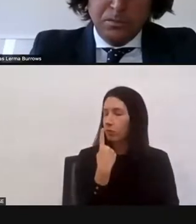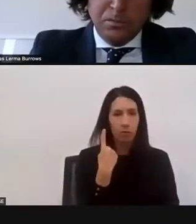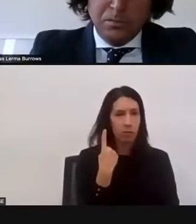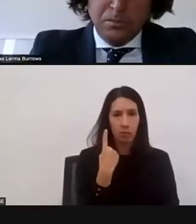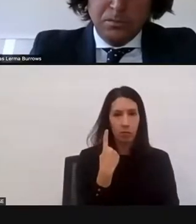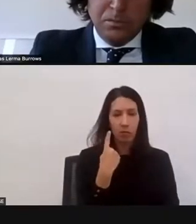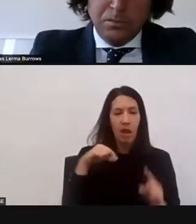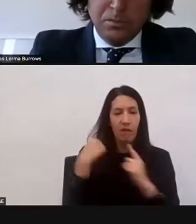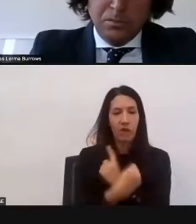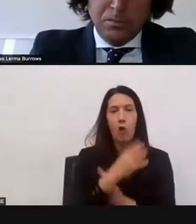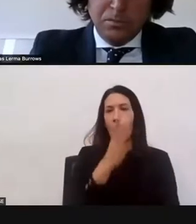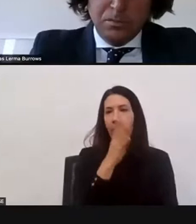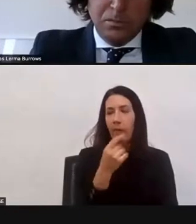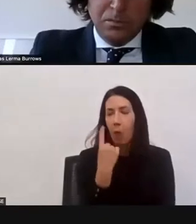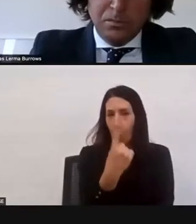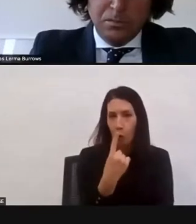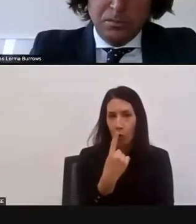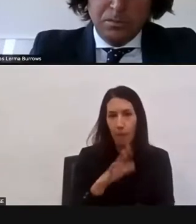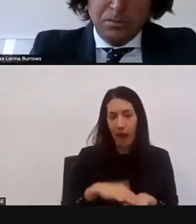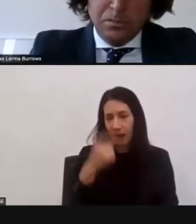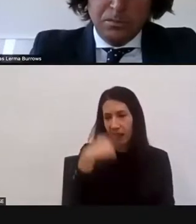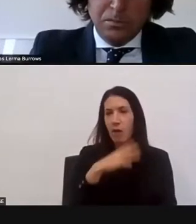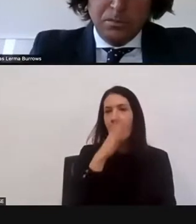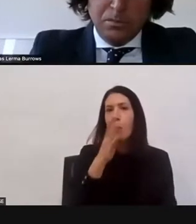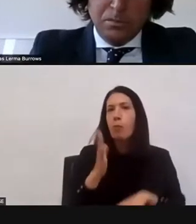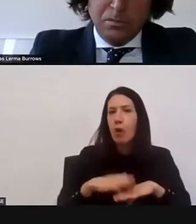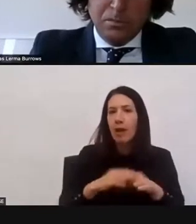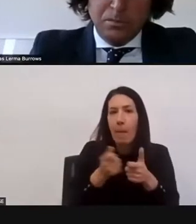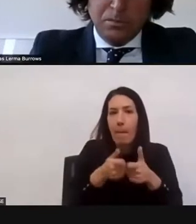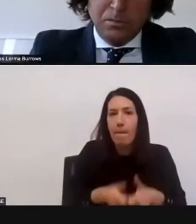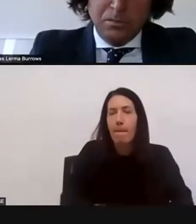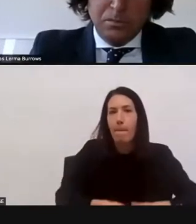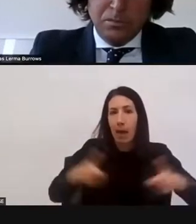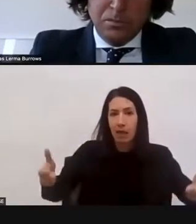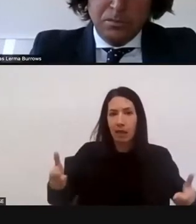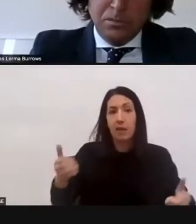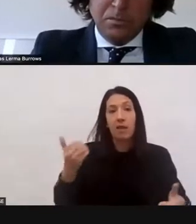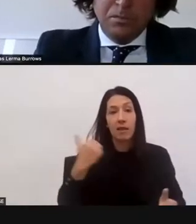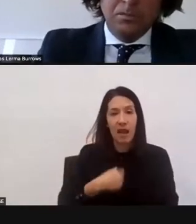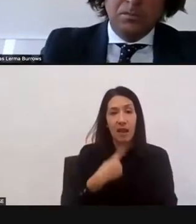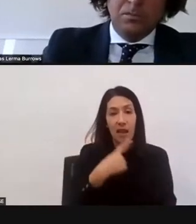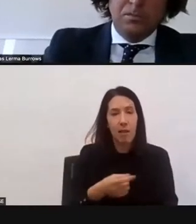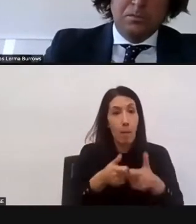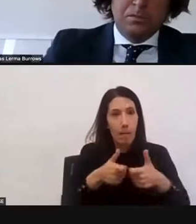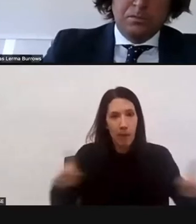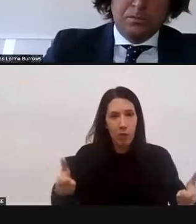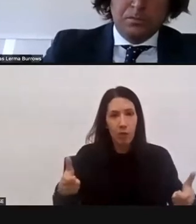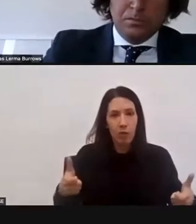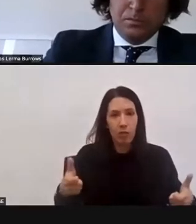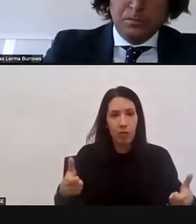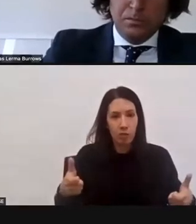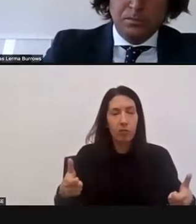explicar este aumento, que desde ya decir que es un aumento que desde luego